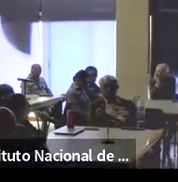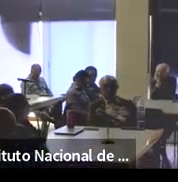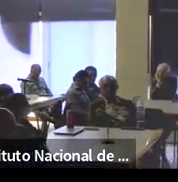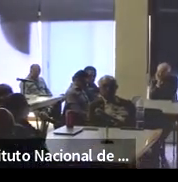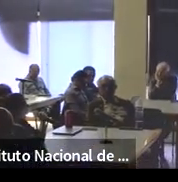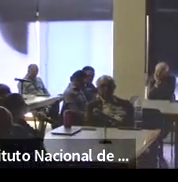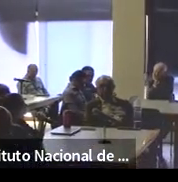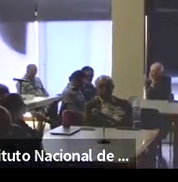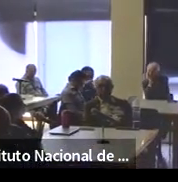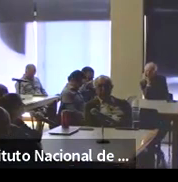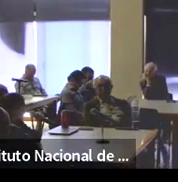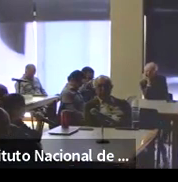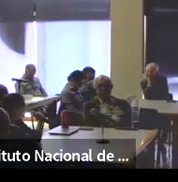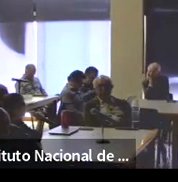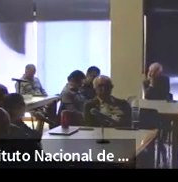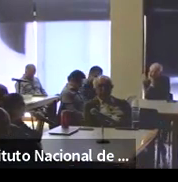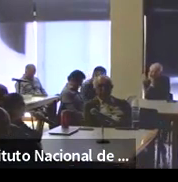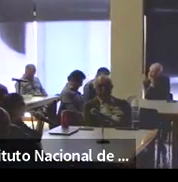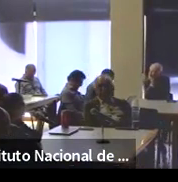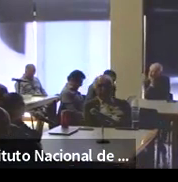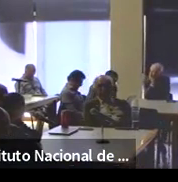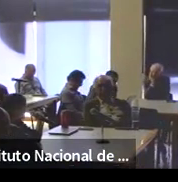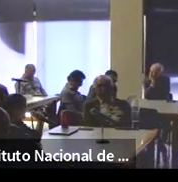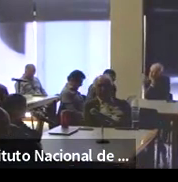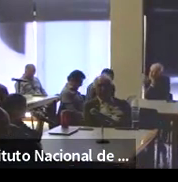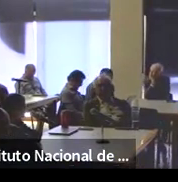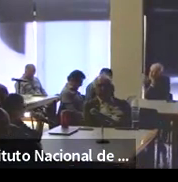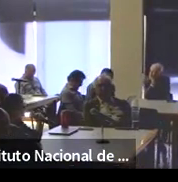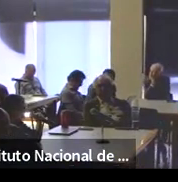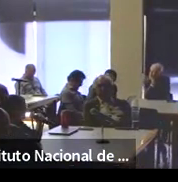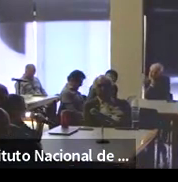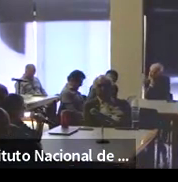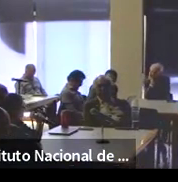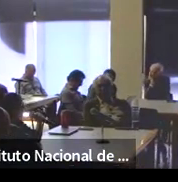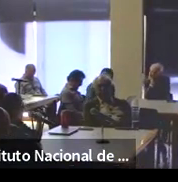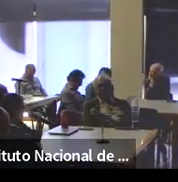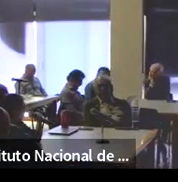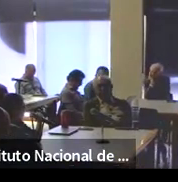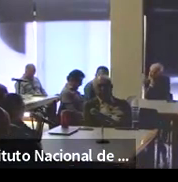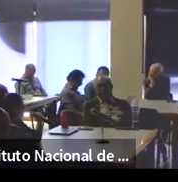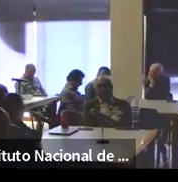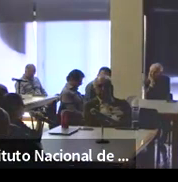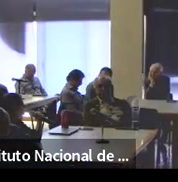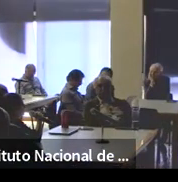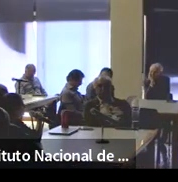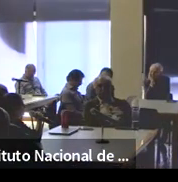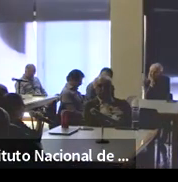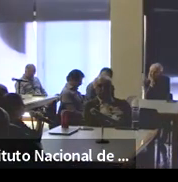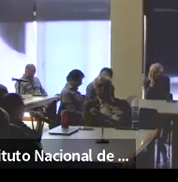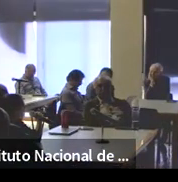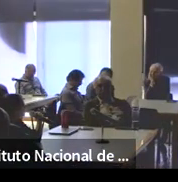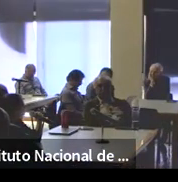y cuando preguntamos porque yo pregunté José Luis preguntó y Mario preguntó todos preguntamos